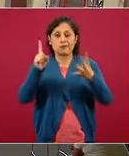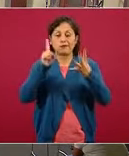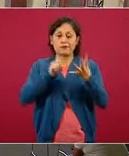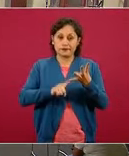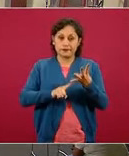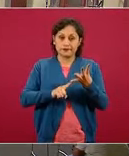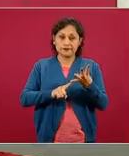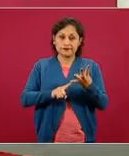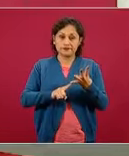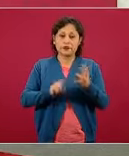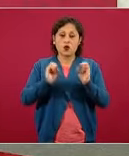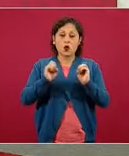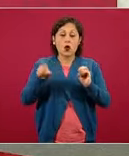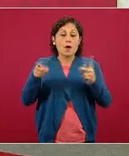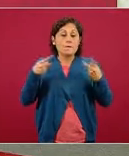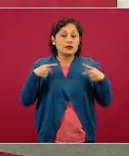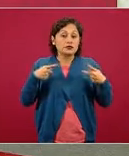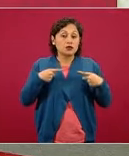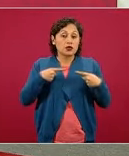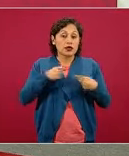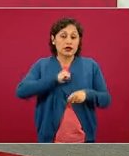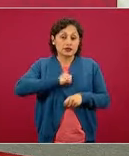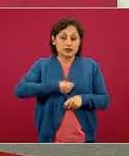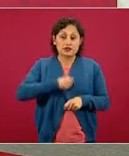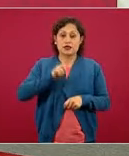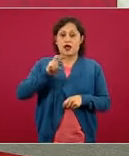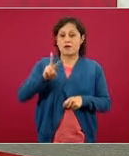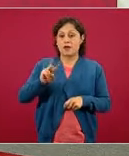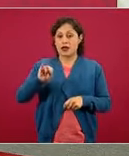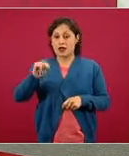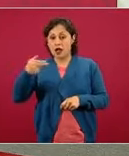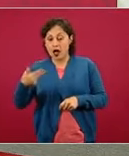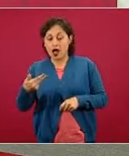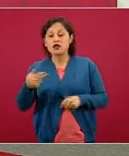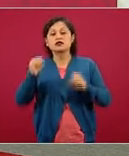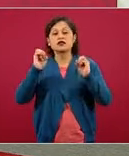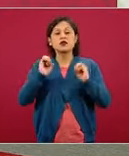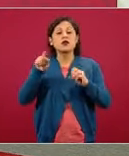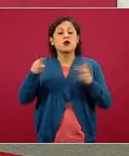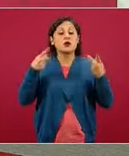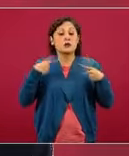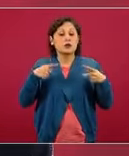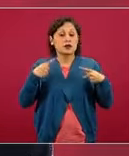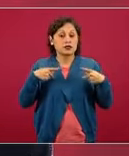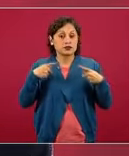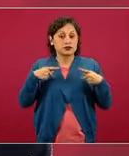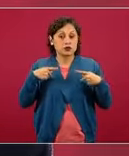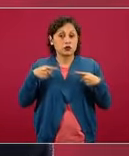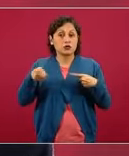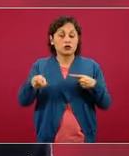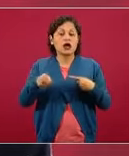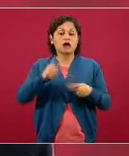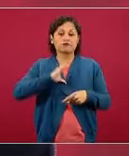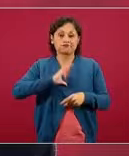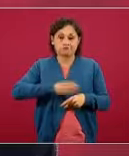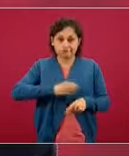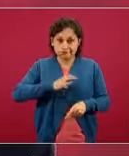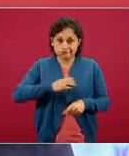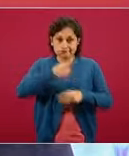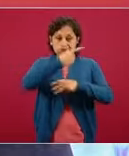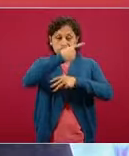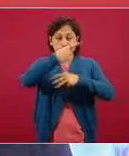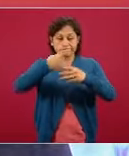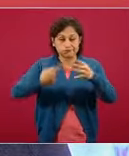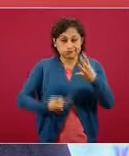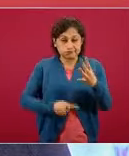ser una persona con VIH o SIDA, etcétera, o ser un paciente que está en tratamiento oncológico. Entonces, todas